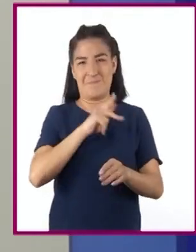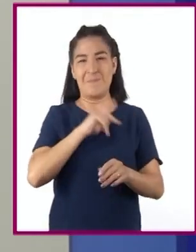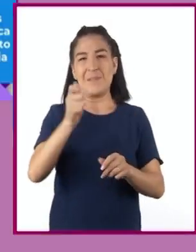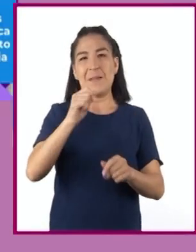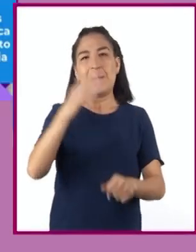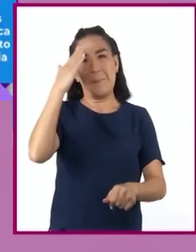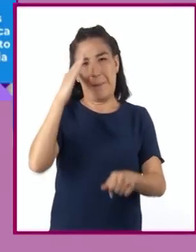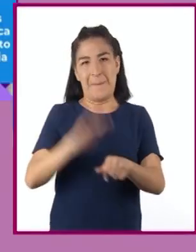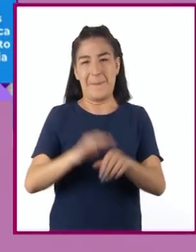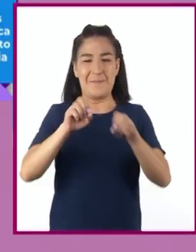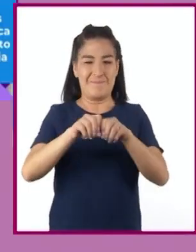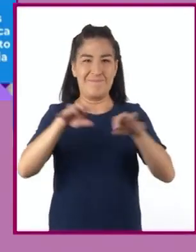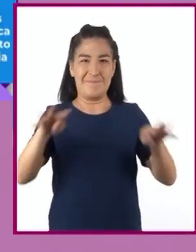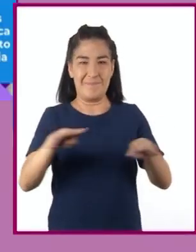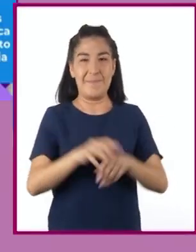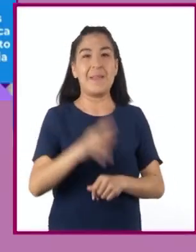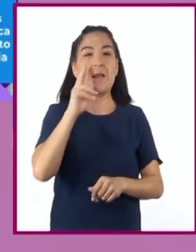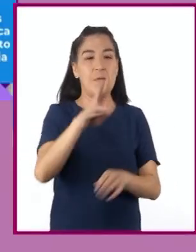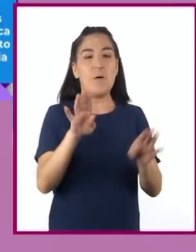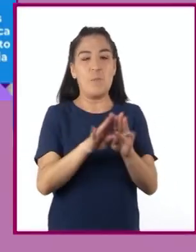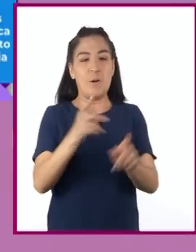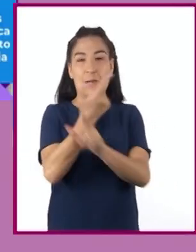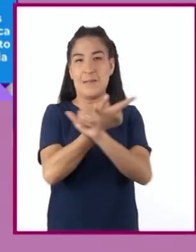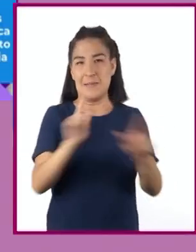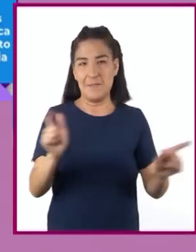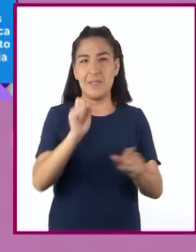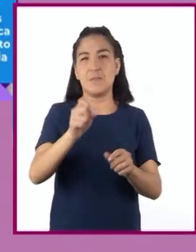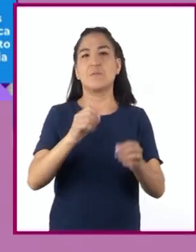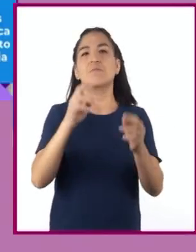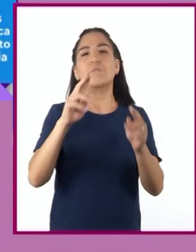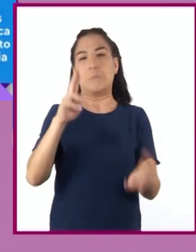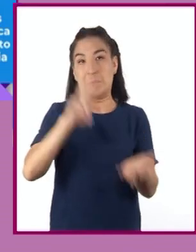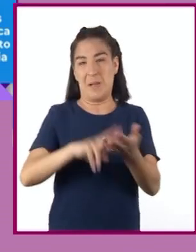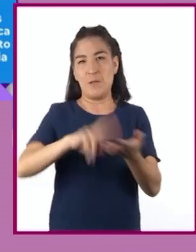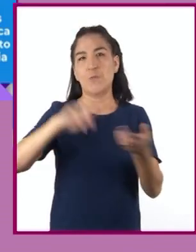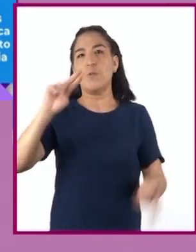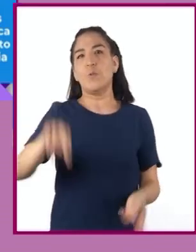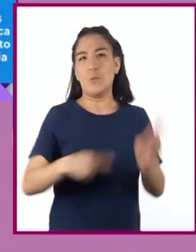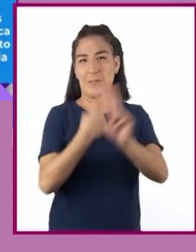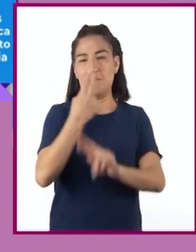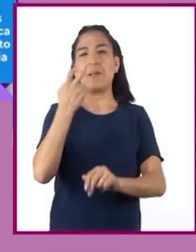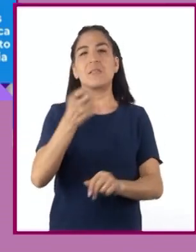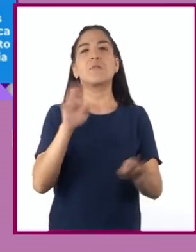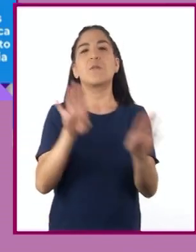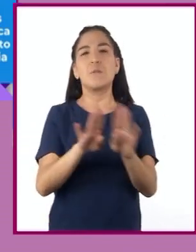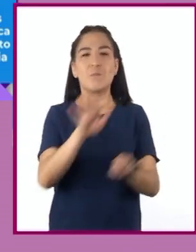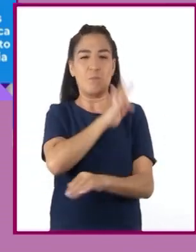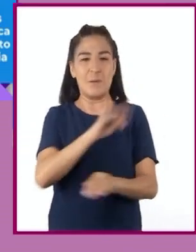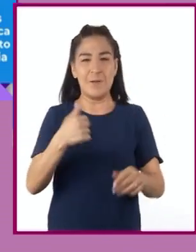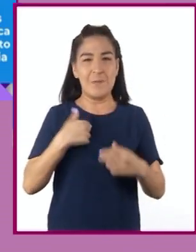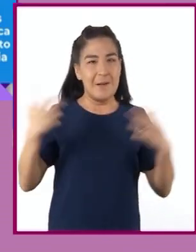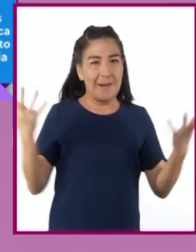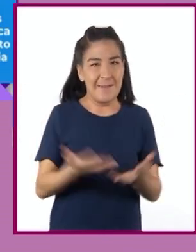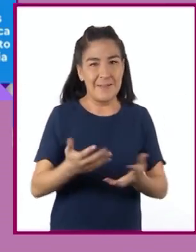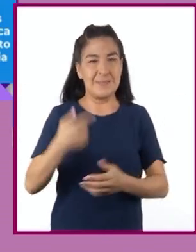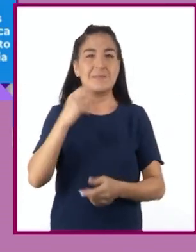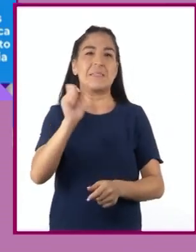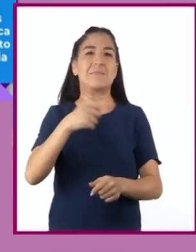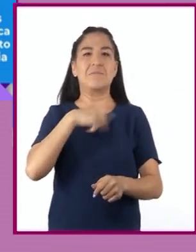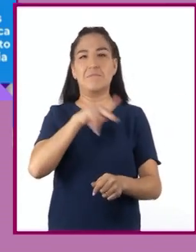conceptual. Consigné la libertad como un valor universal que consiste en poder actuar de acuerdo a